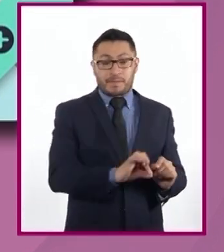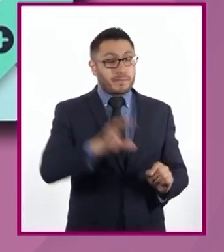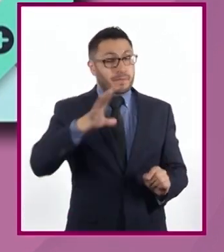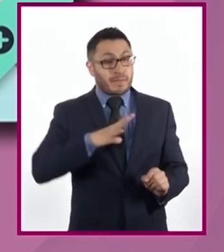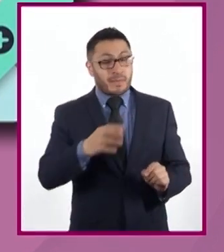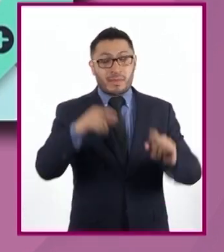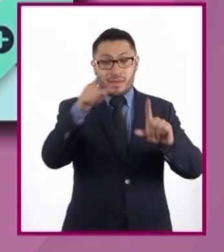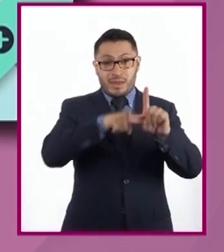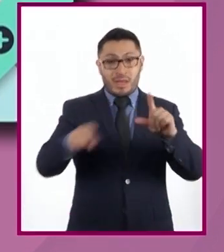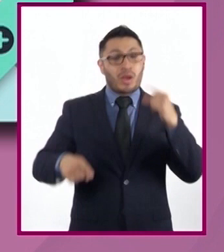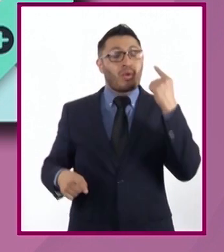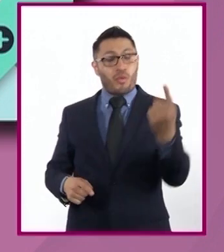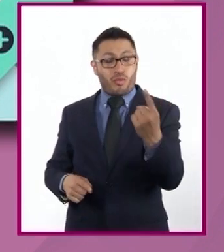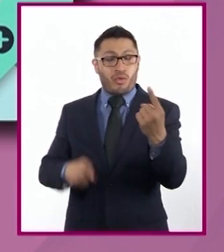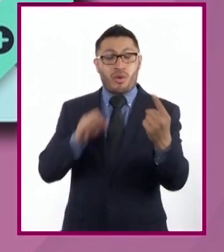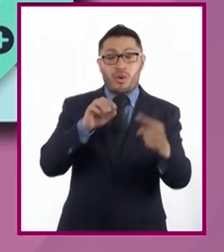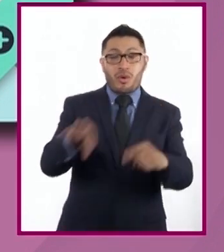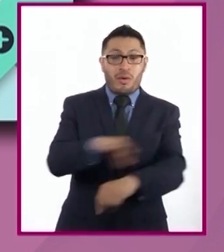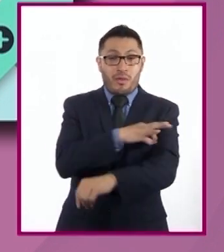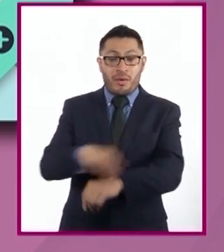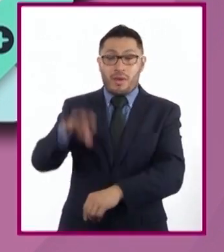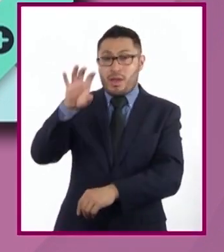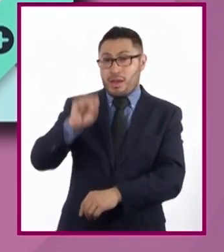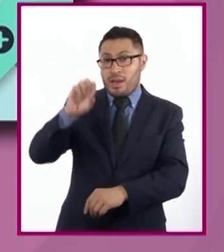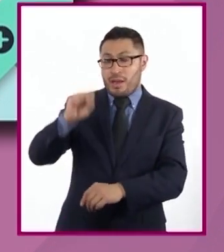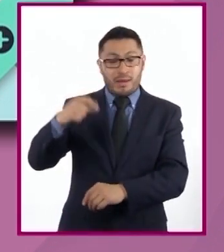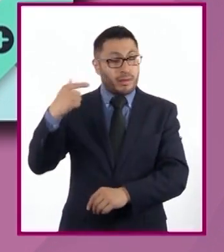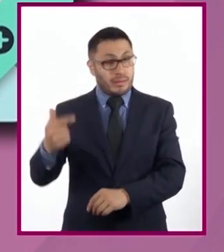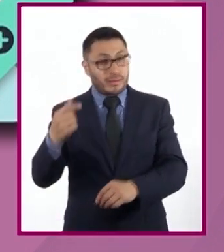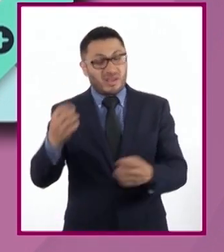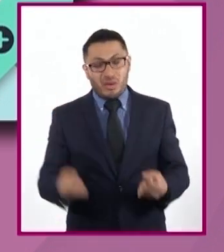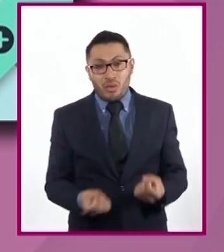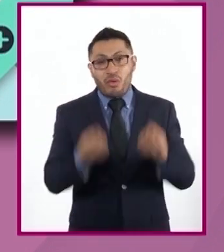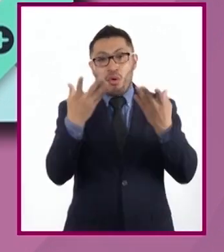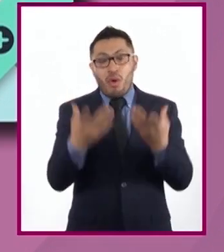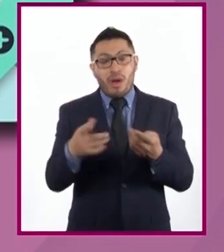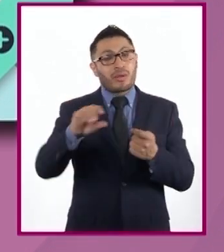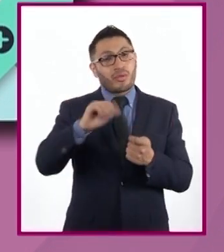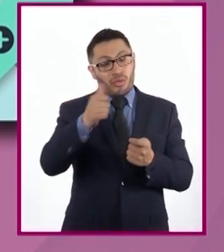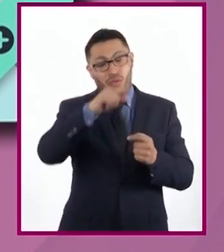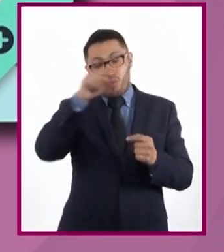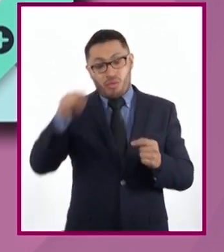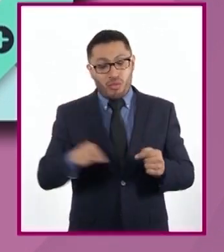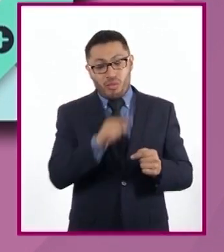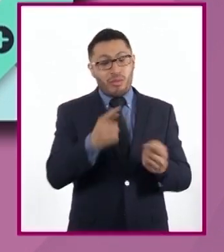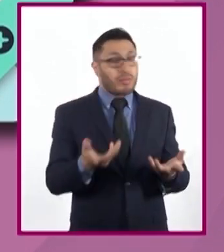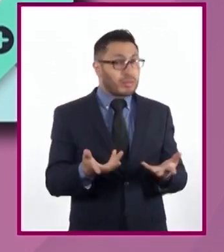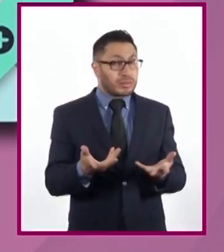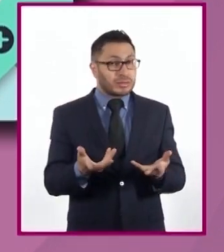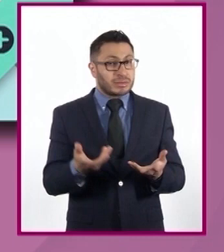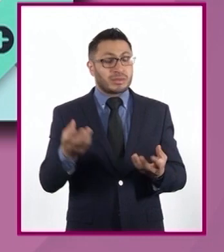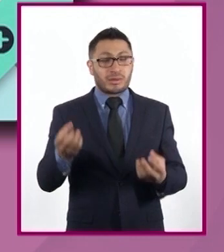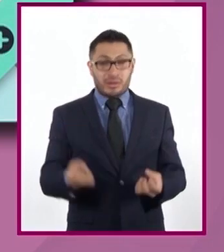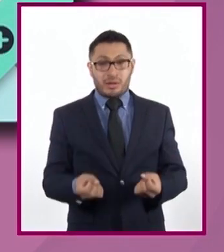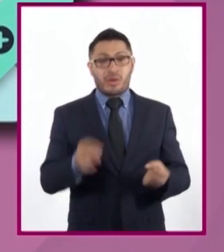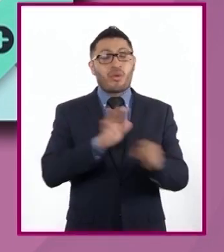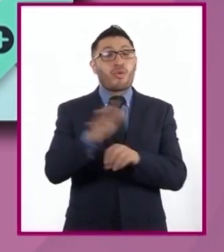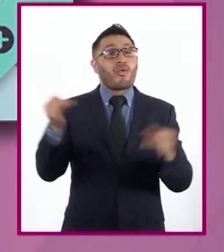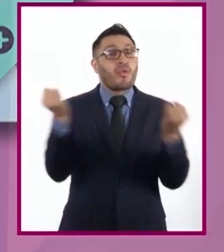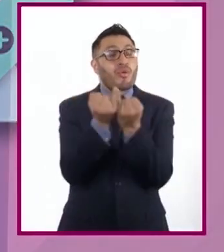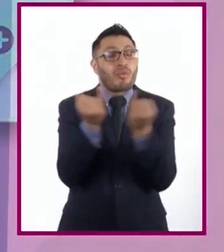ángulo 1 mide 60 grados. ¿Cuánto miden los demás ángulos? ¿Y cuáles son